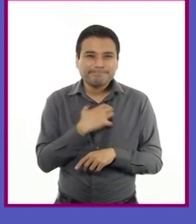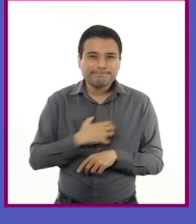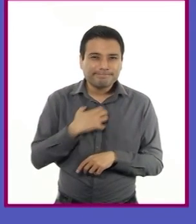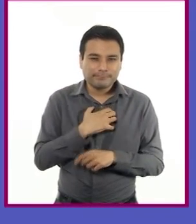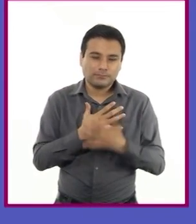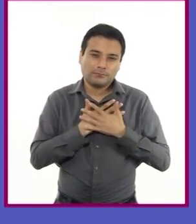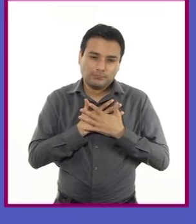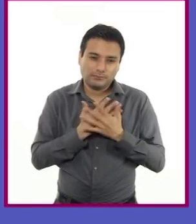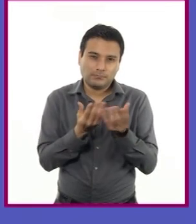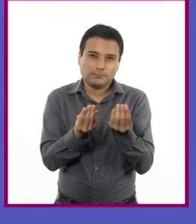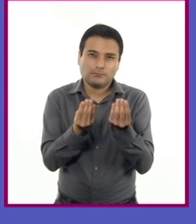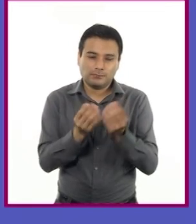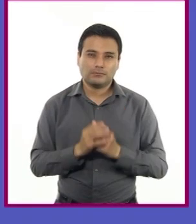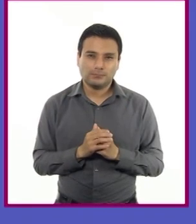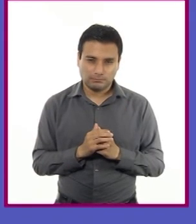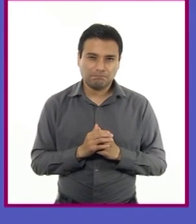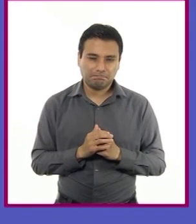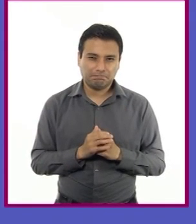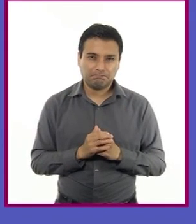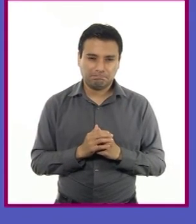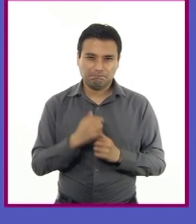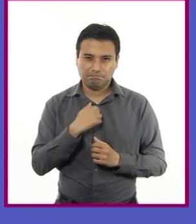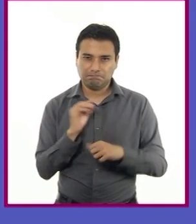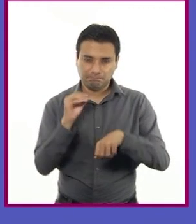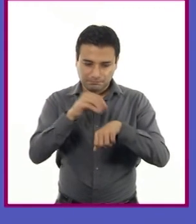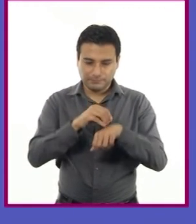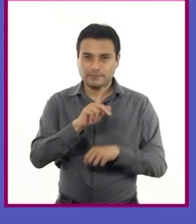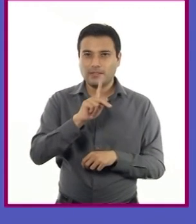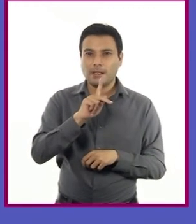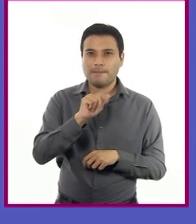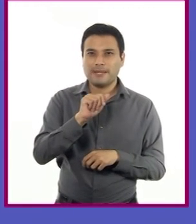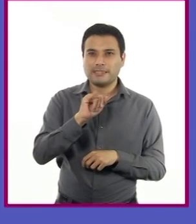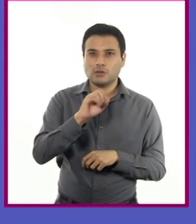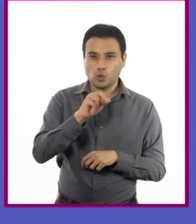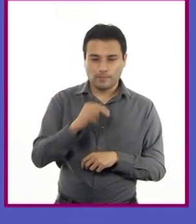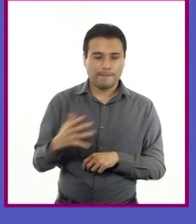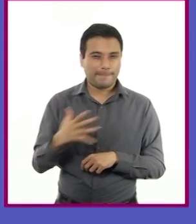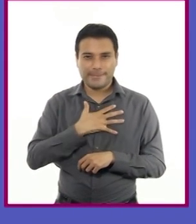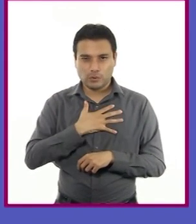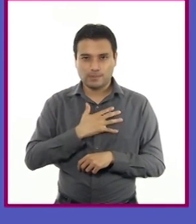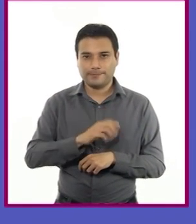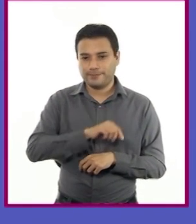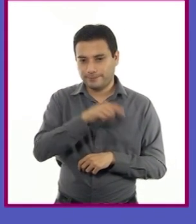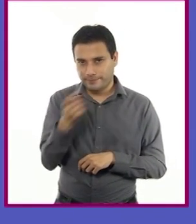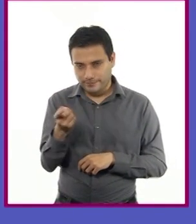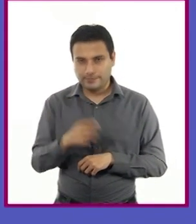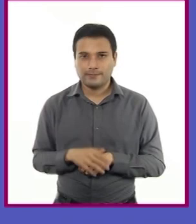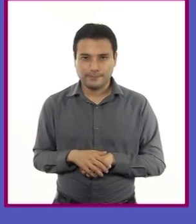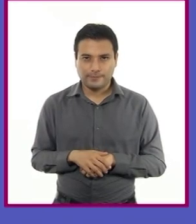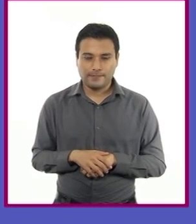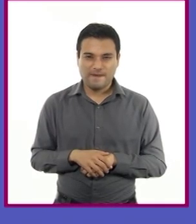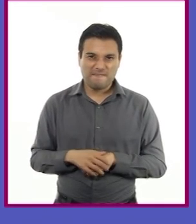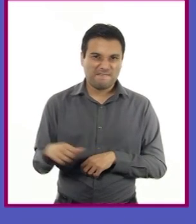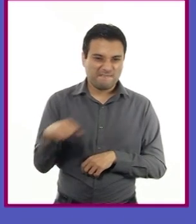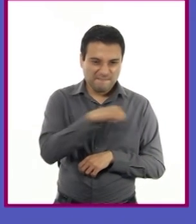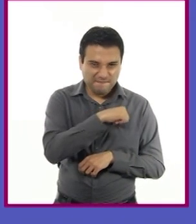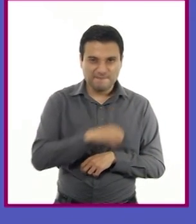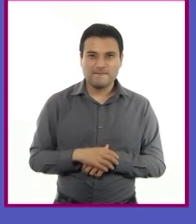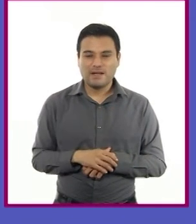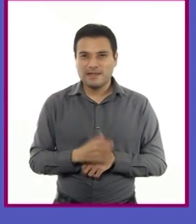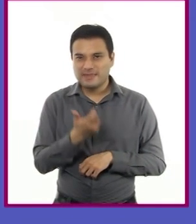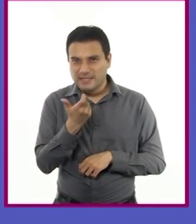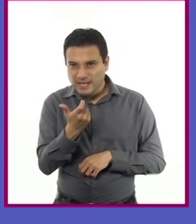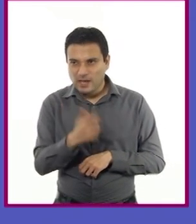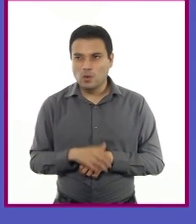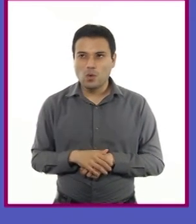amor. Bueno, más precisamente pondré pasión. Después se habla de codicia, dinero,